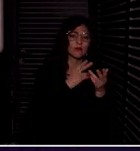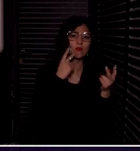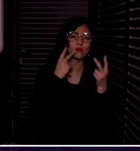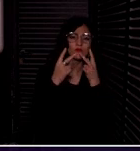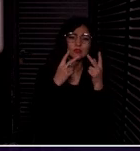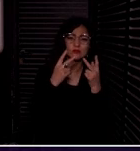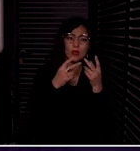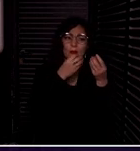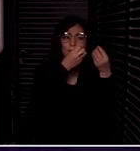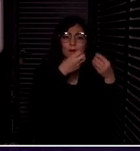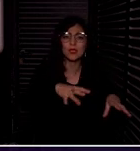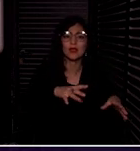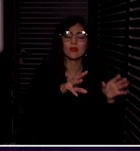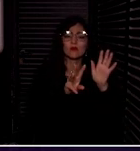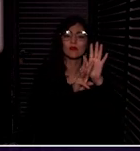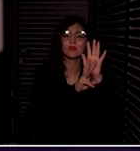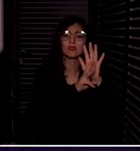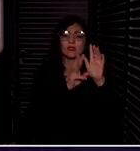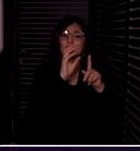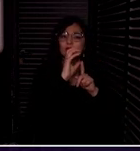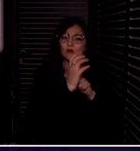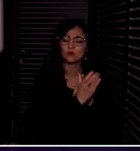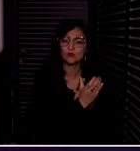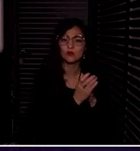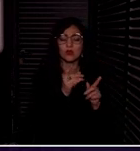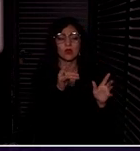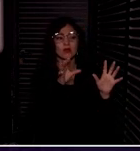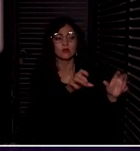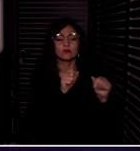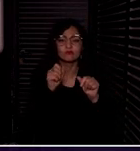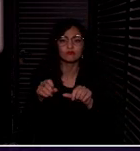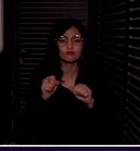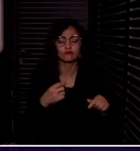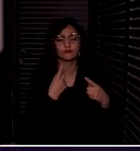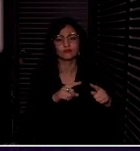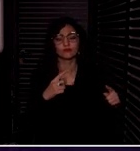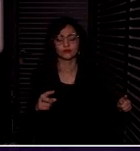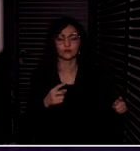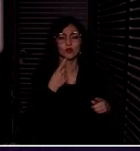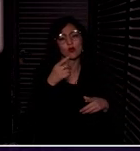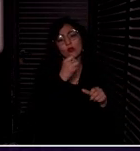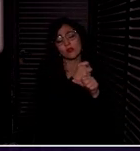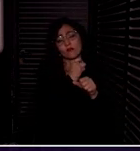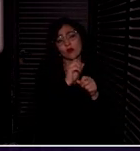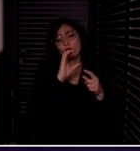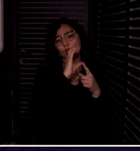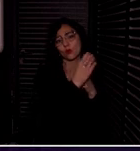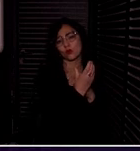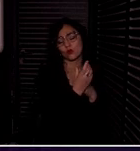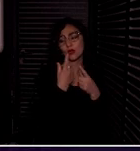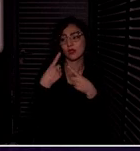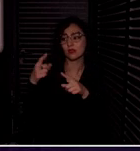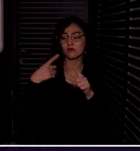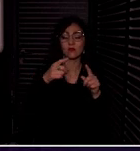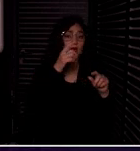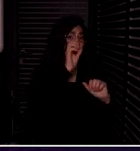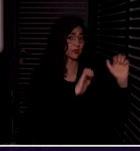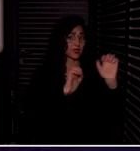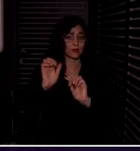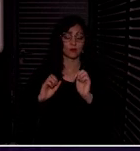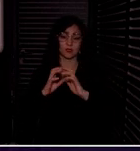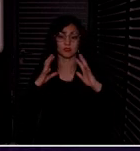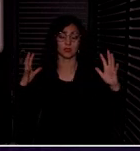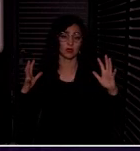la pérdida de identidad cultural, la colonización y una división del trabajo cultural entre las grandes productoras y